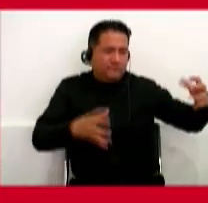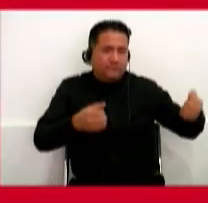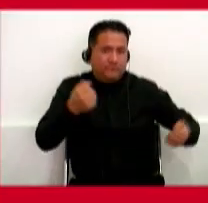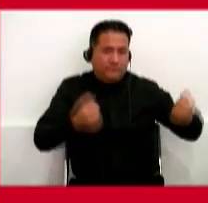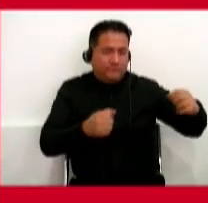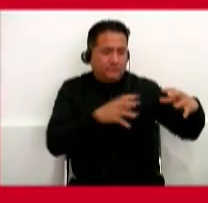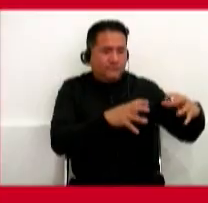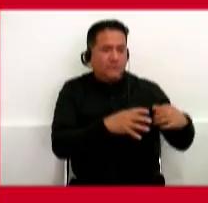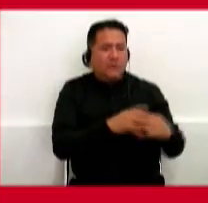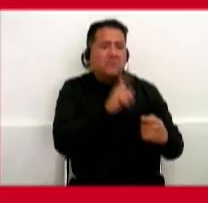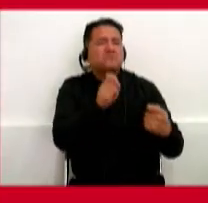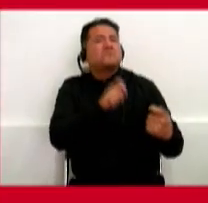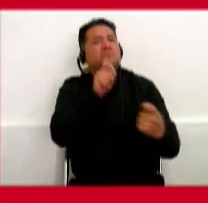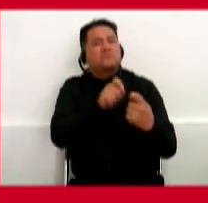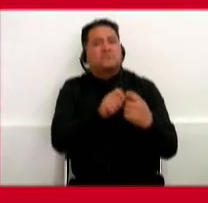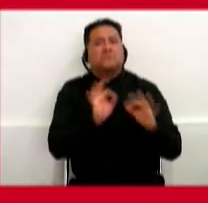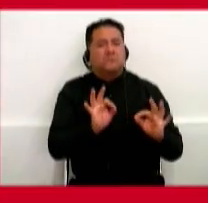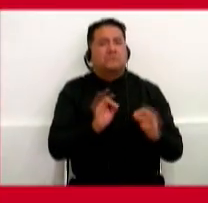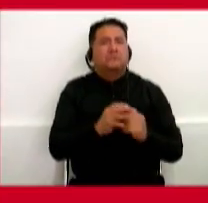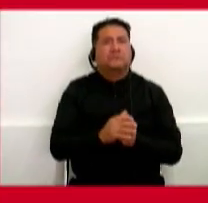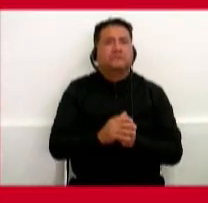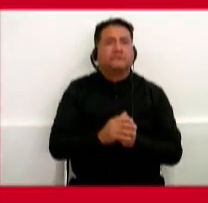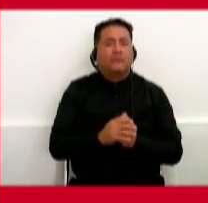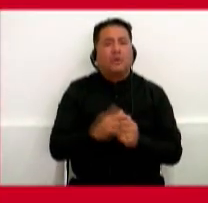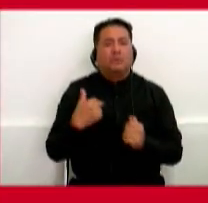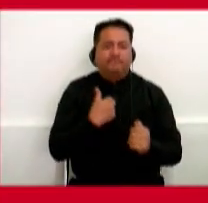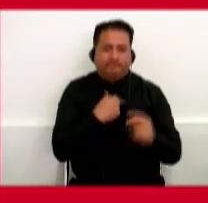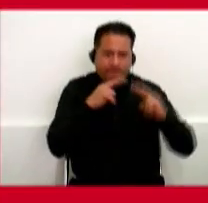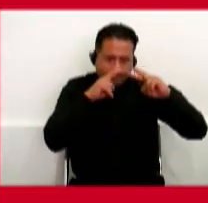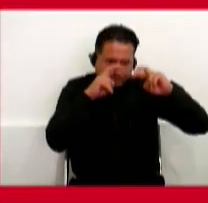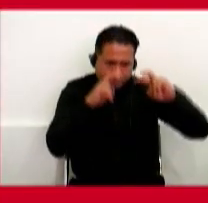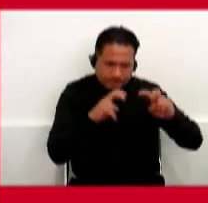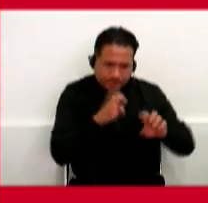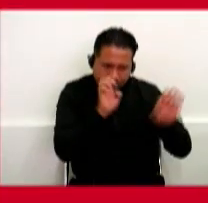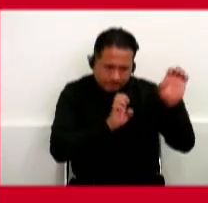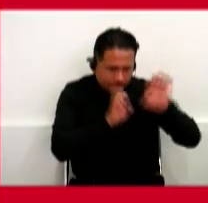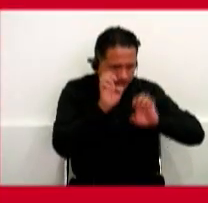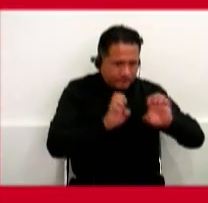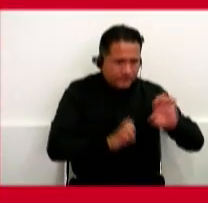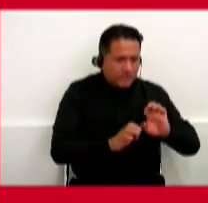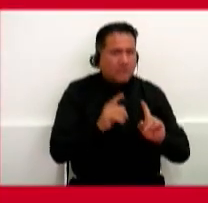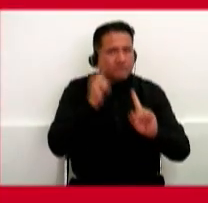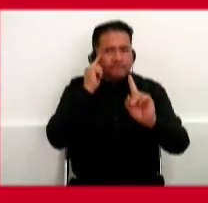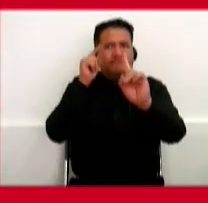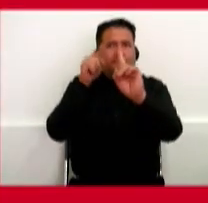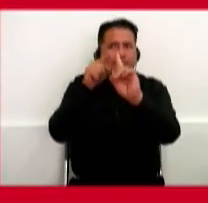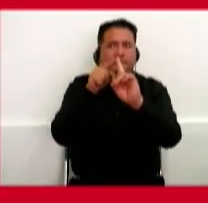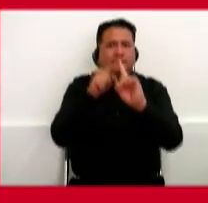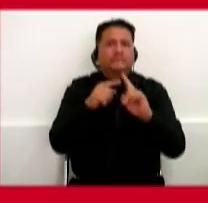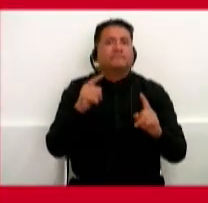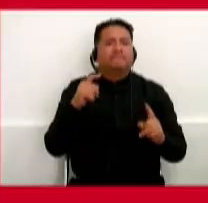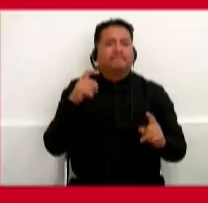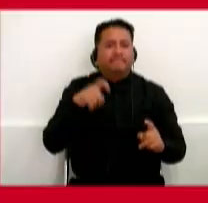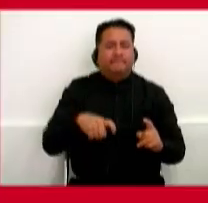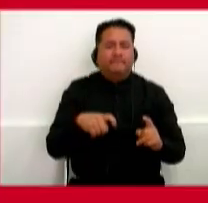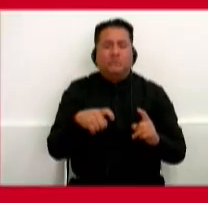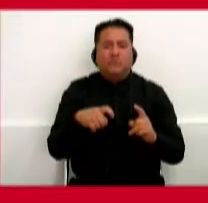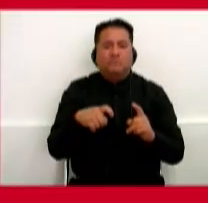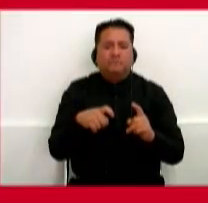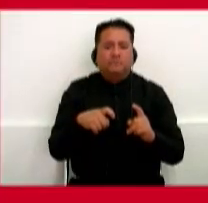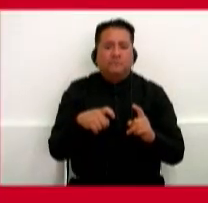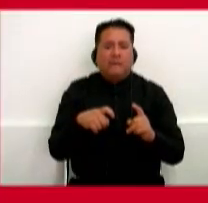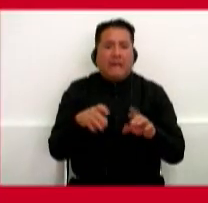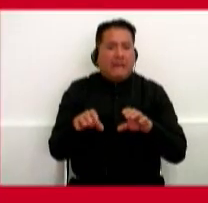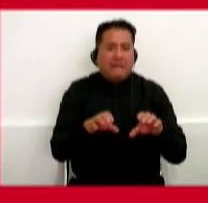esto hicimos una evaluación y nos pusimos unas metas claras en las cuales teníamos que generar valor con el proceso de